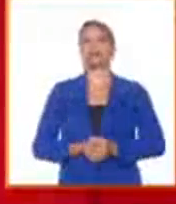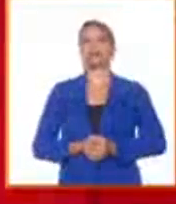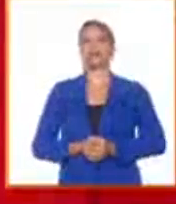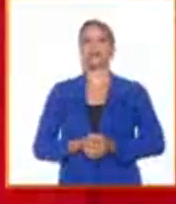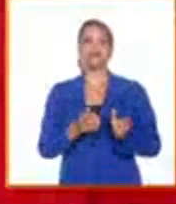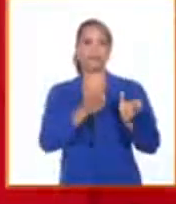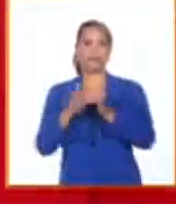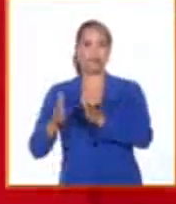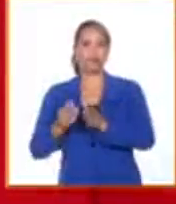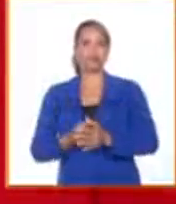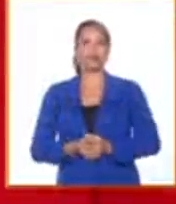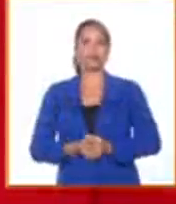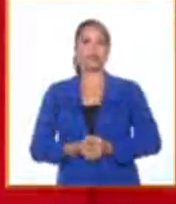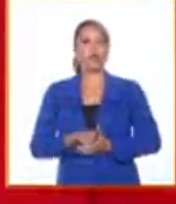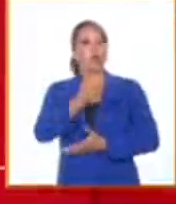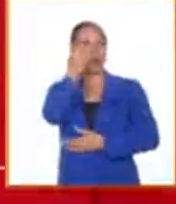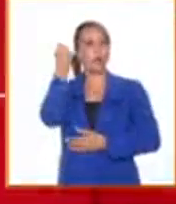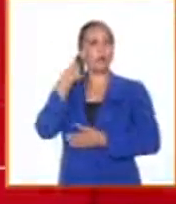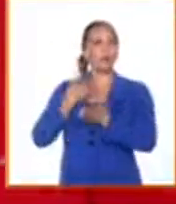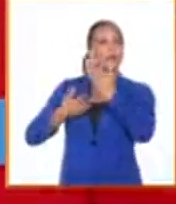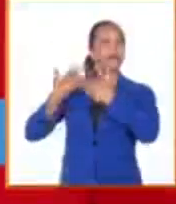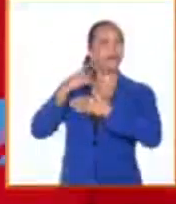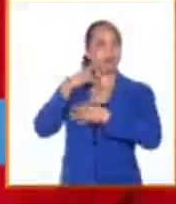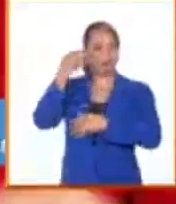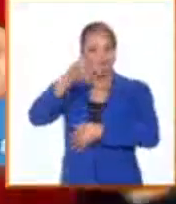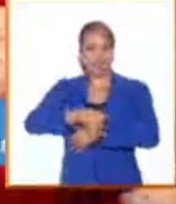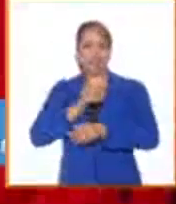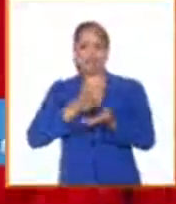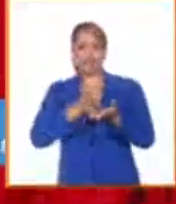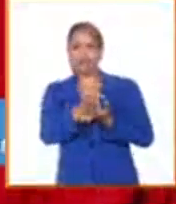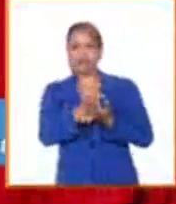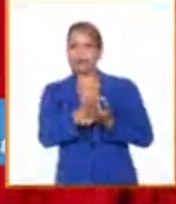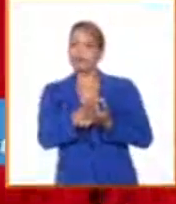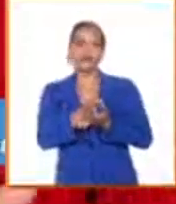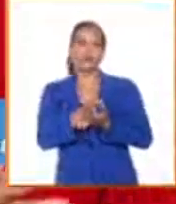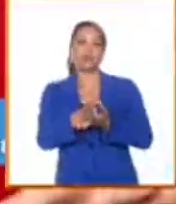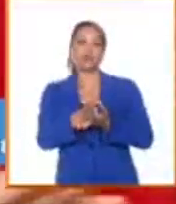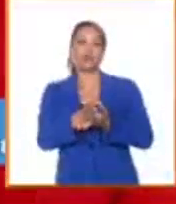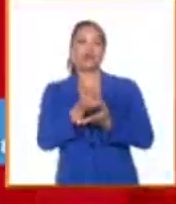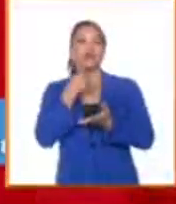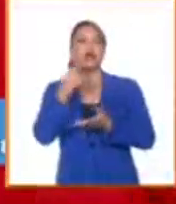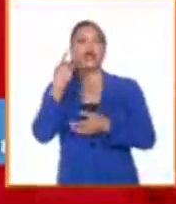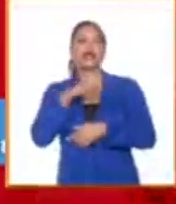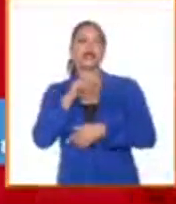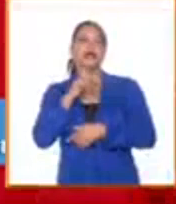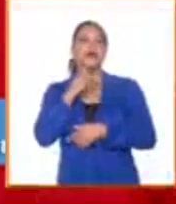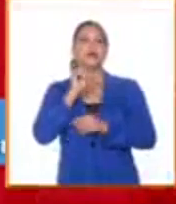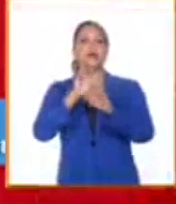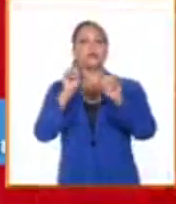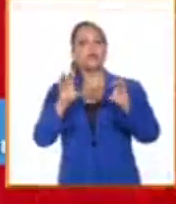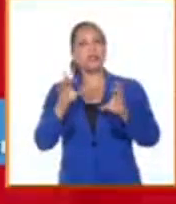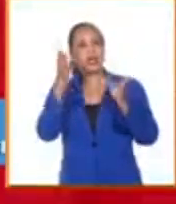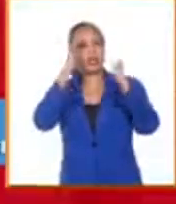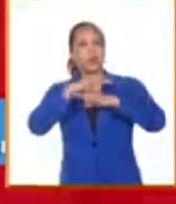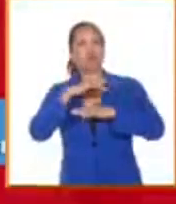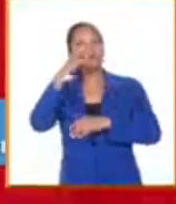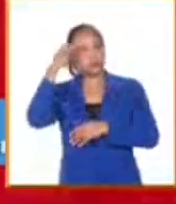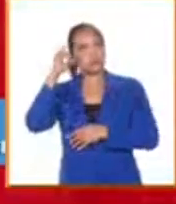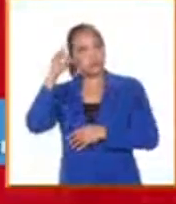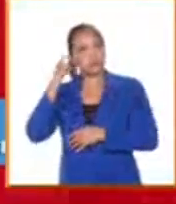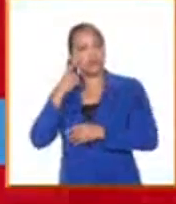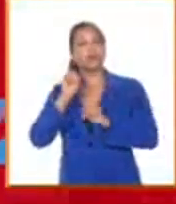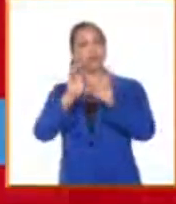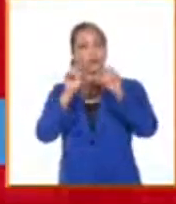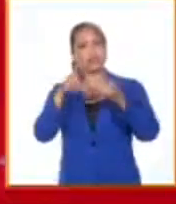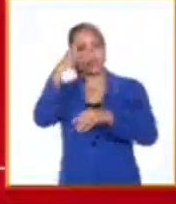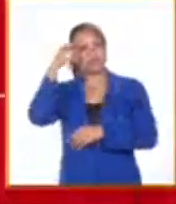espalda a lo que ya existe, yo creo que no es lógico. Es como ponerse una venda en los ojos diciendo, no, aquí no hay publicidad. No, aquí sí hay publicidad. Aquí